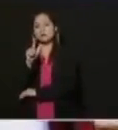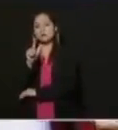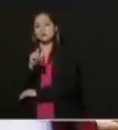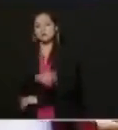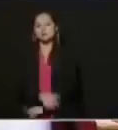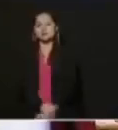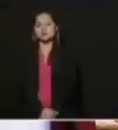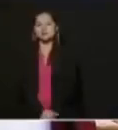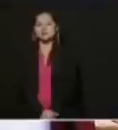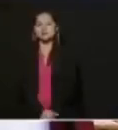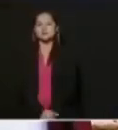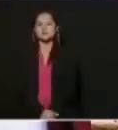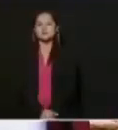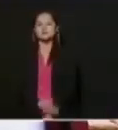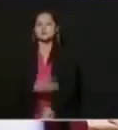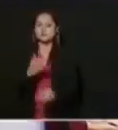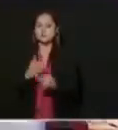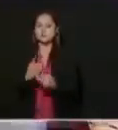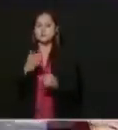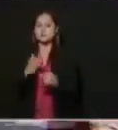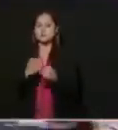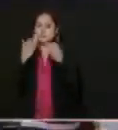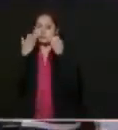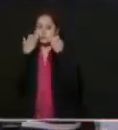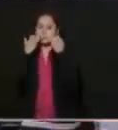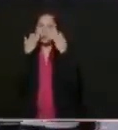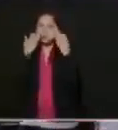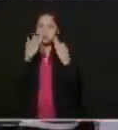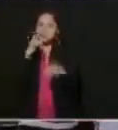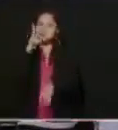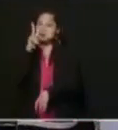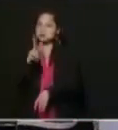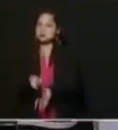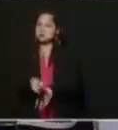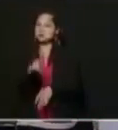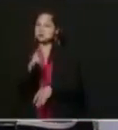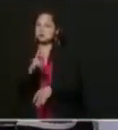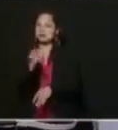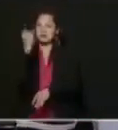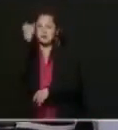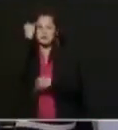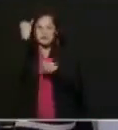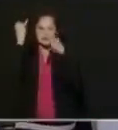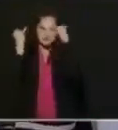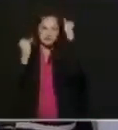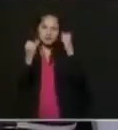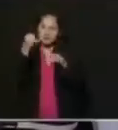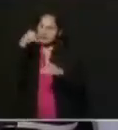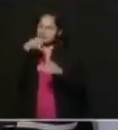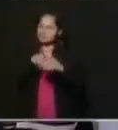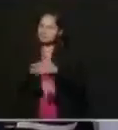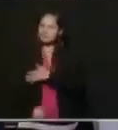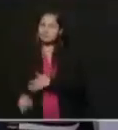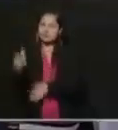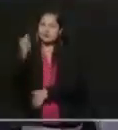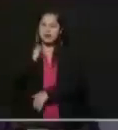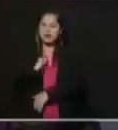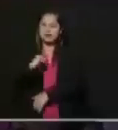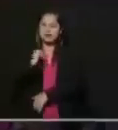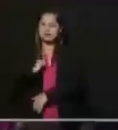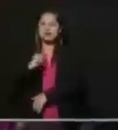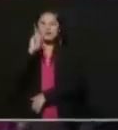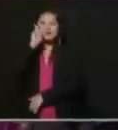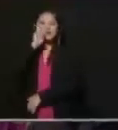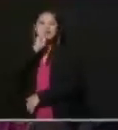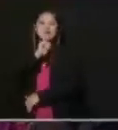Así sea. Bueno, estamos siendo testigos de símbolos muy, muy profundos y muy antiguos. Las mujeres guerreras son aquellas